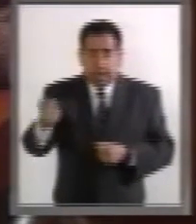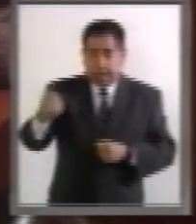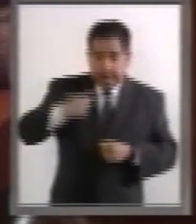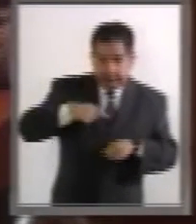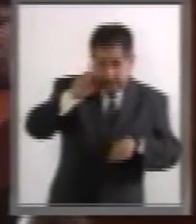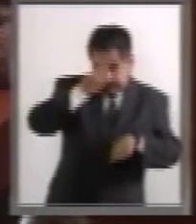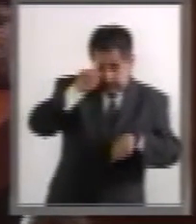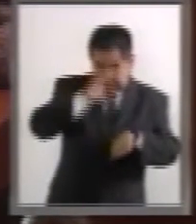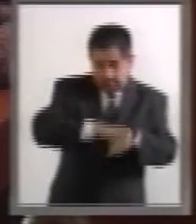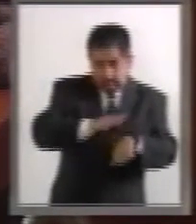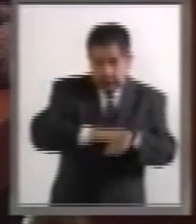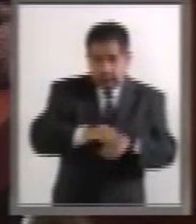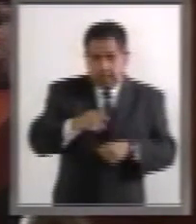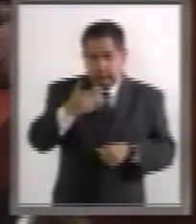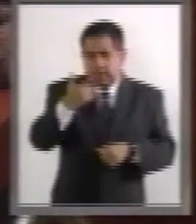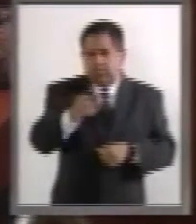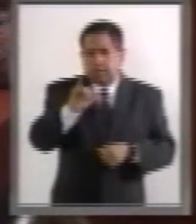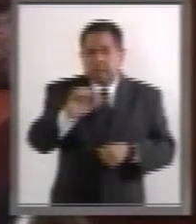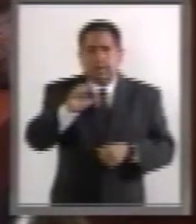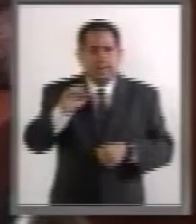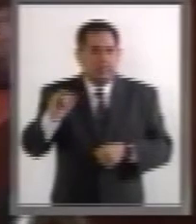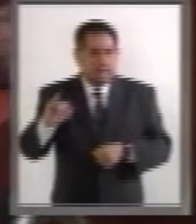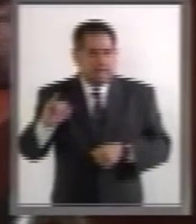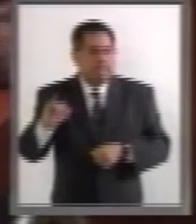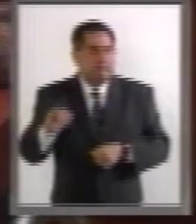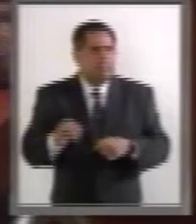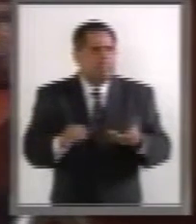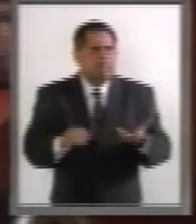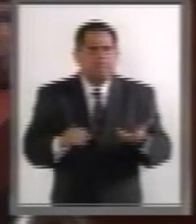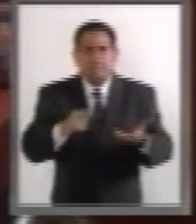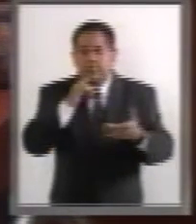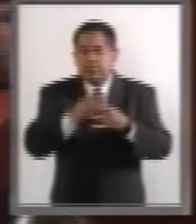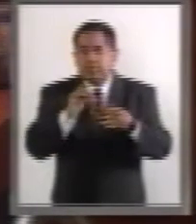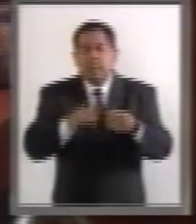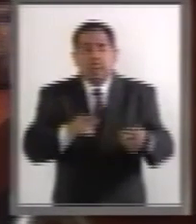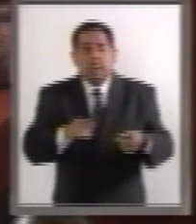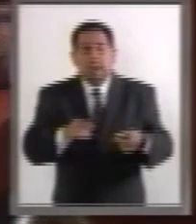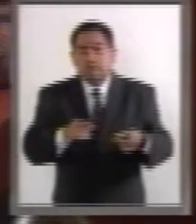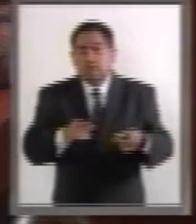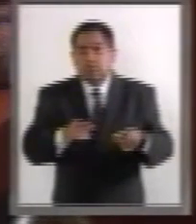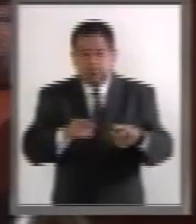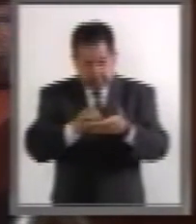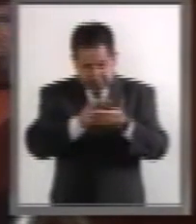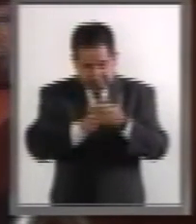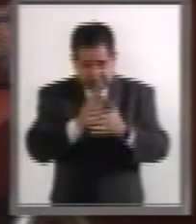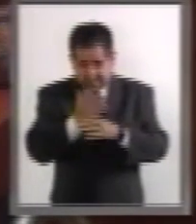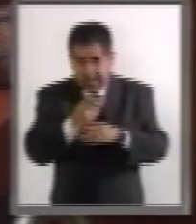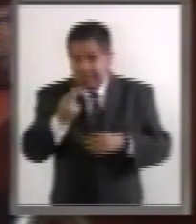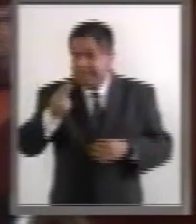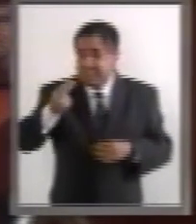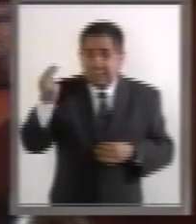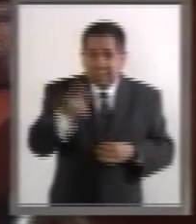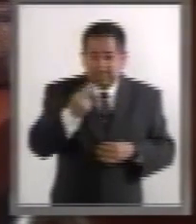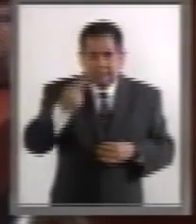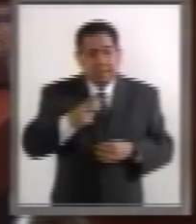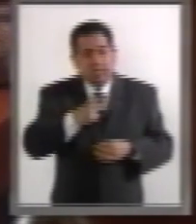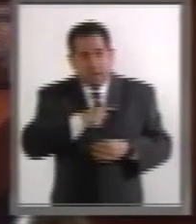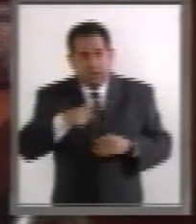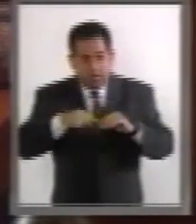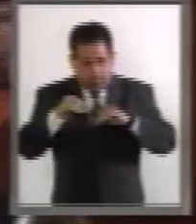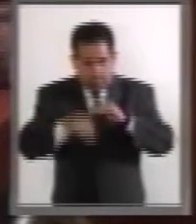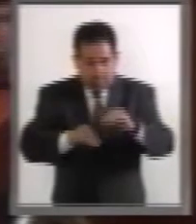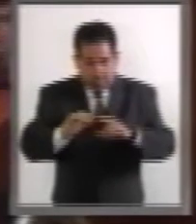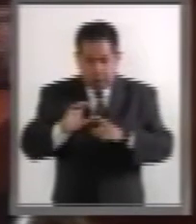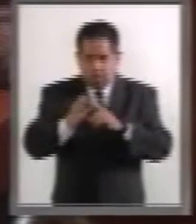recomendación, el GIEI nos dice de manera textual que es necesario contar con un